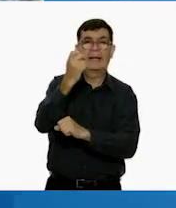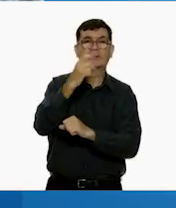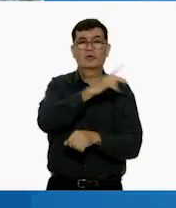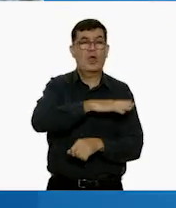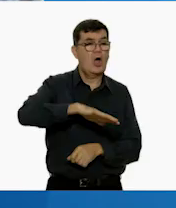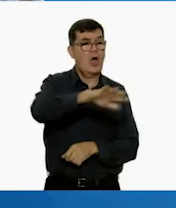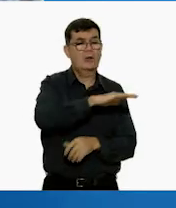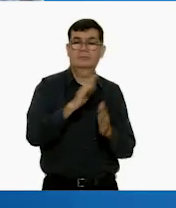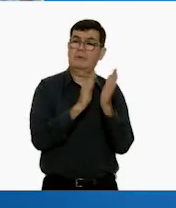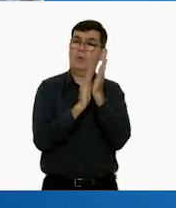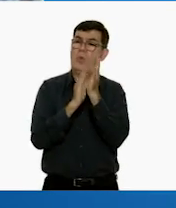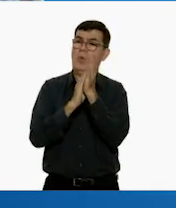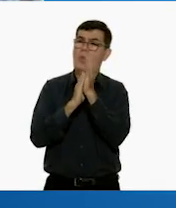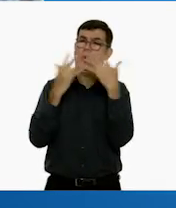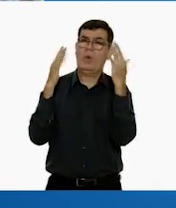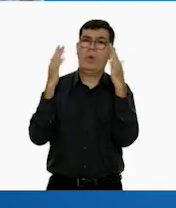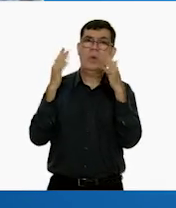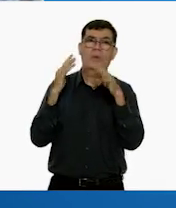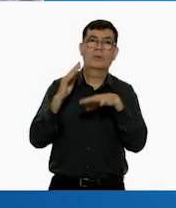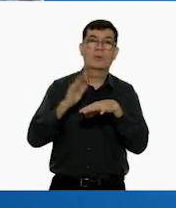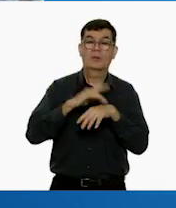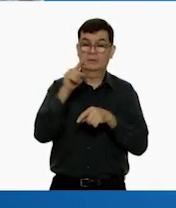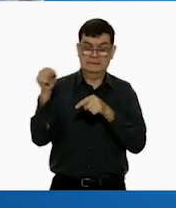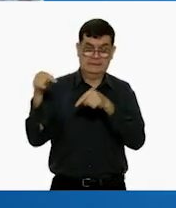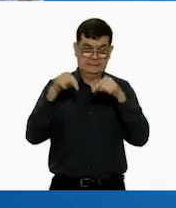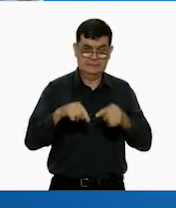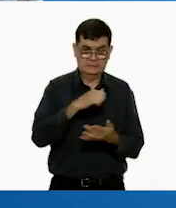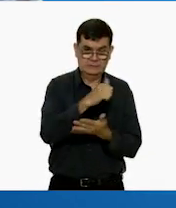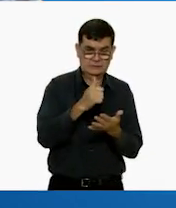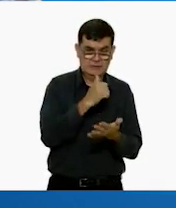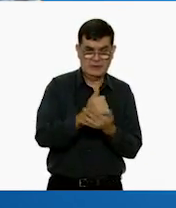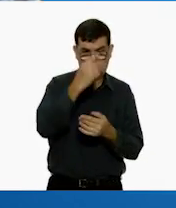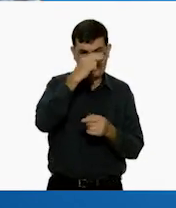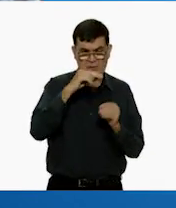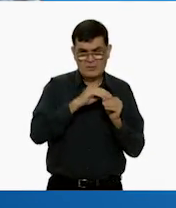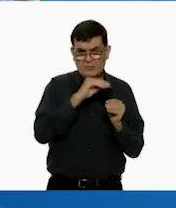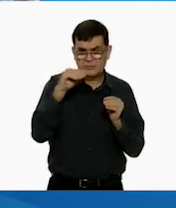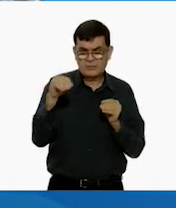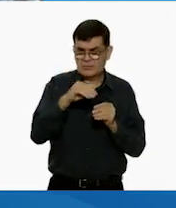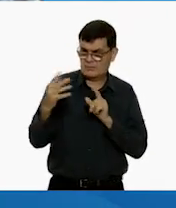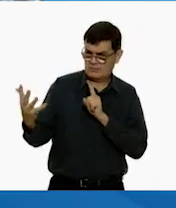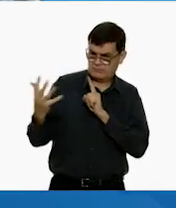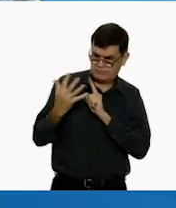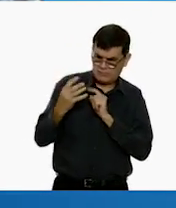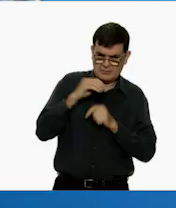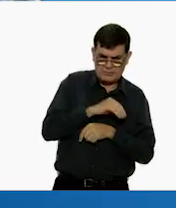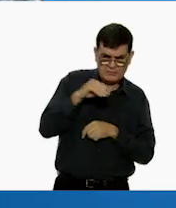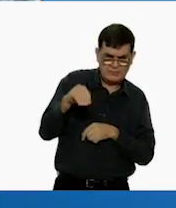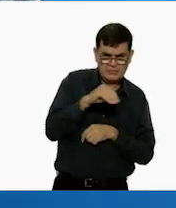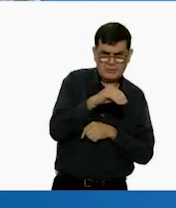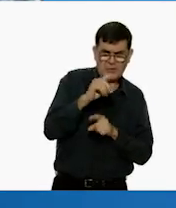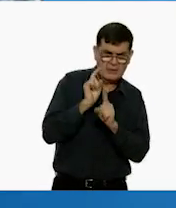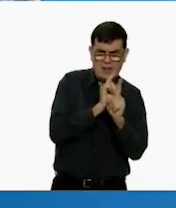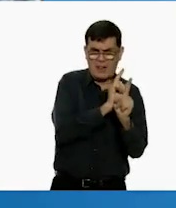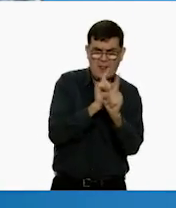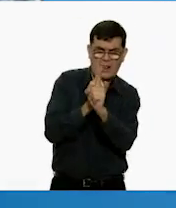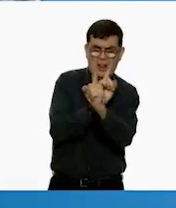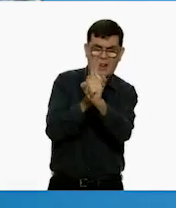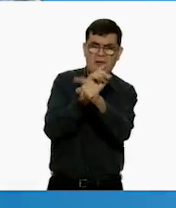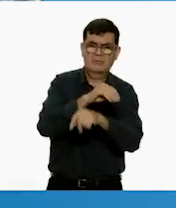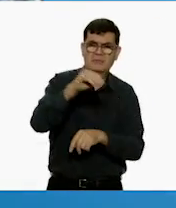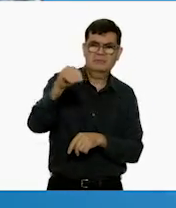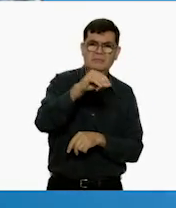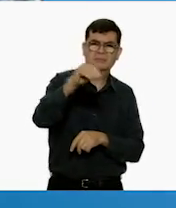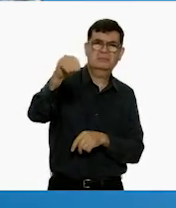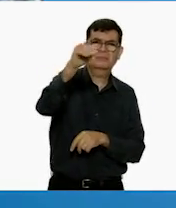¿no? Por primera vez, el viaje que él hace de la Ciudad de México hacia el norte, huyendo de los franceses, la presencia que él tiene en todo el norte y